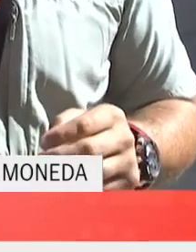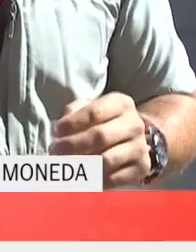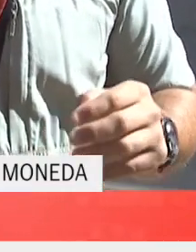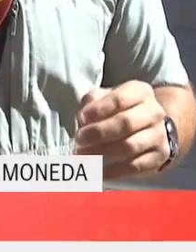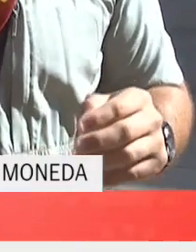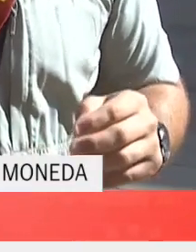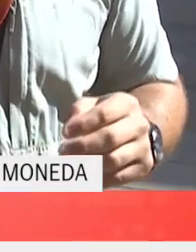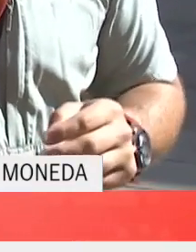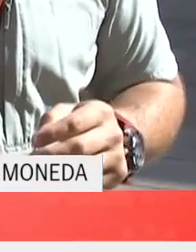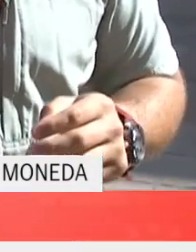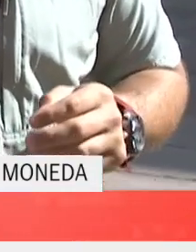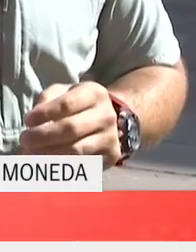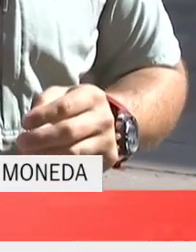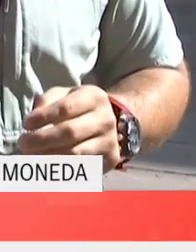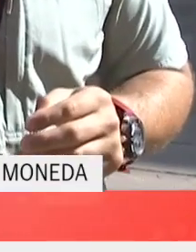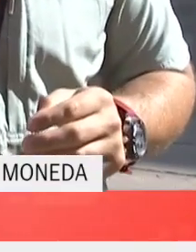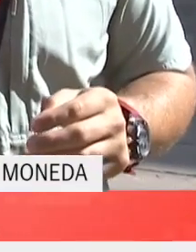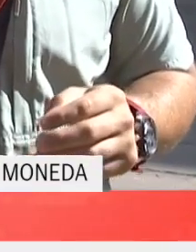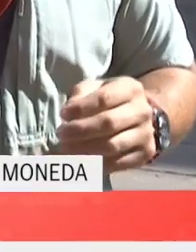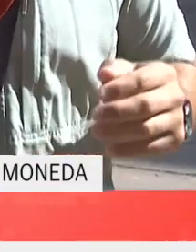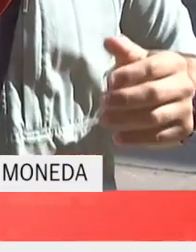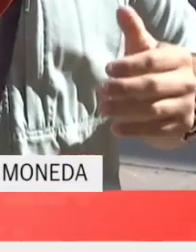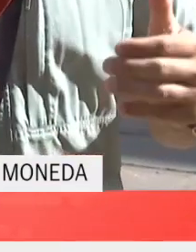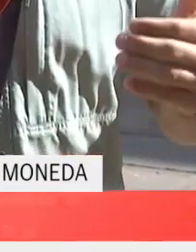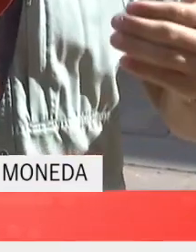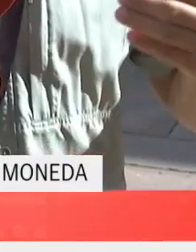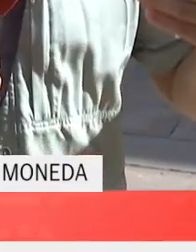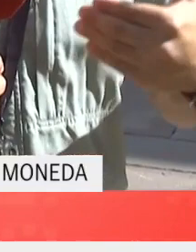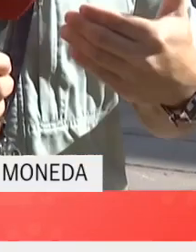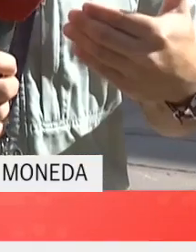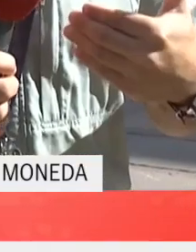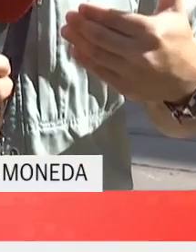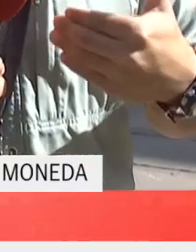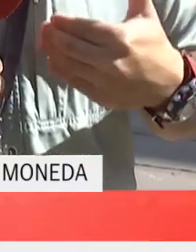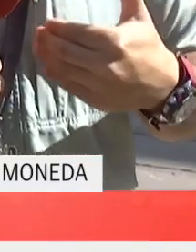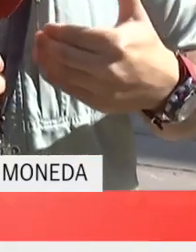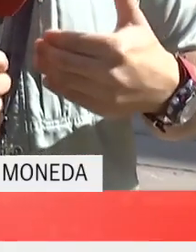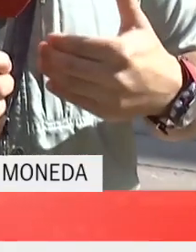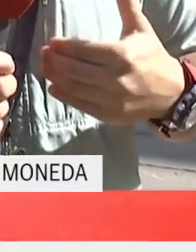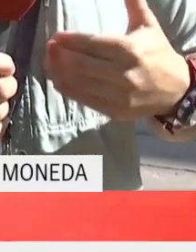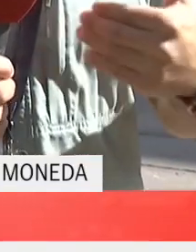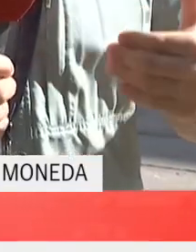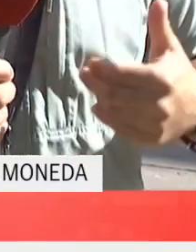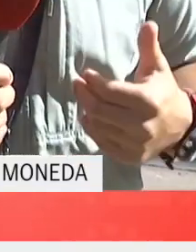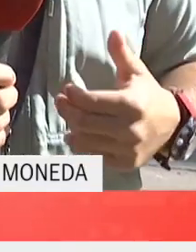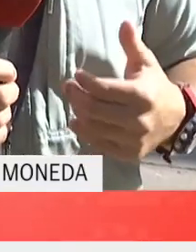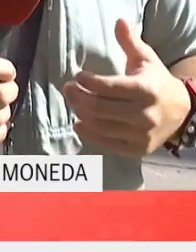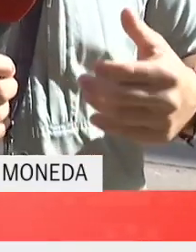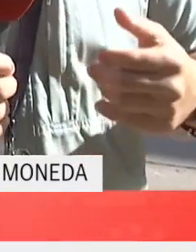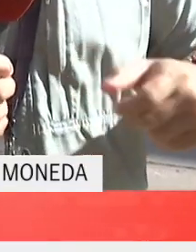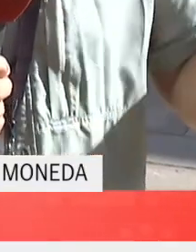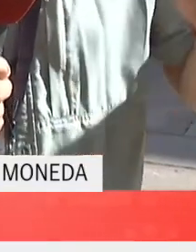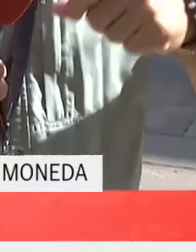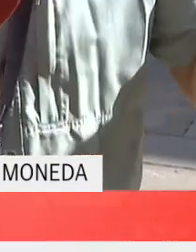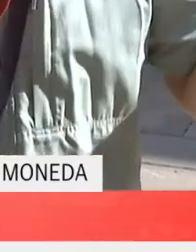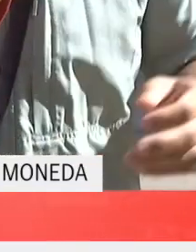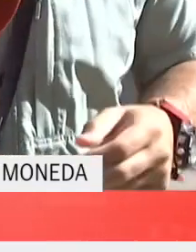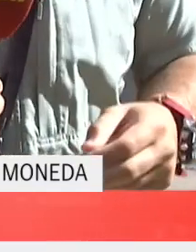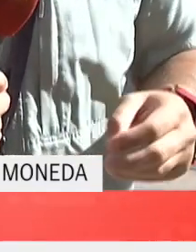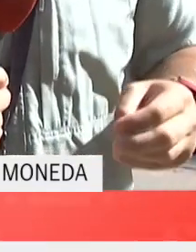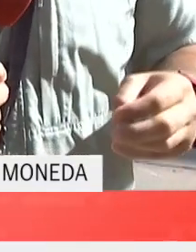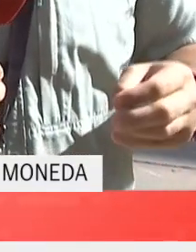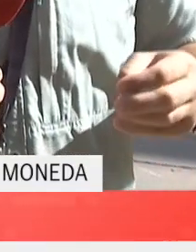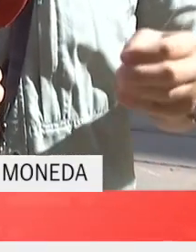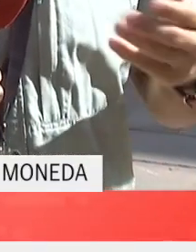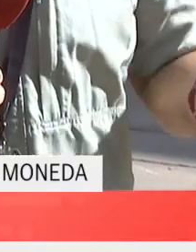al presidente con el tema de los indultos, porque recordemos que estos acuerdos estuvieron prácticamente oleados y sacramentados, faltaba la